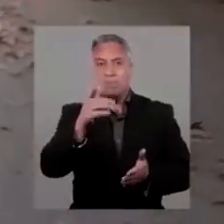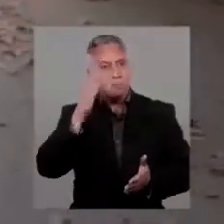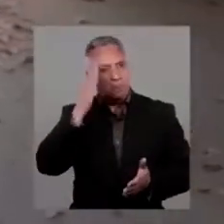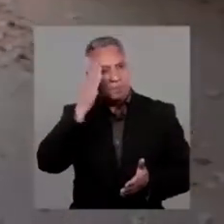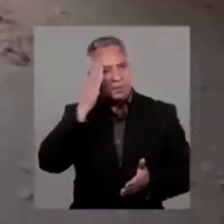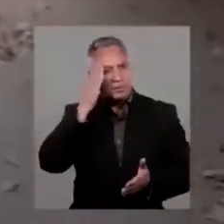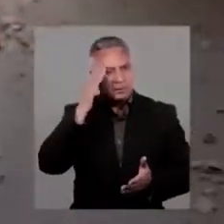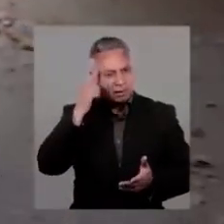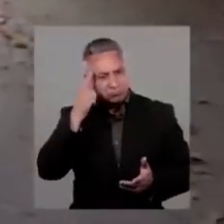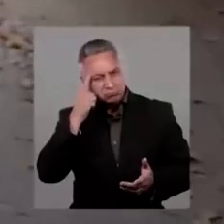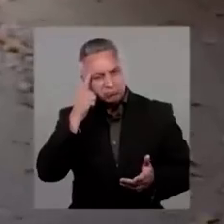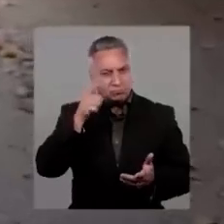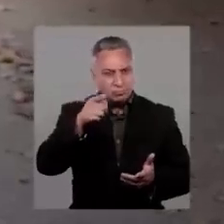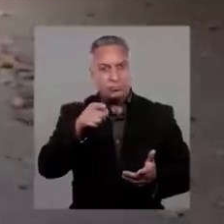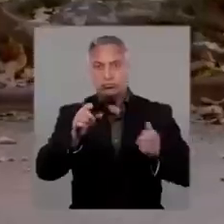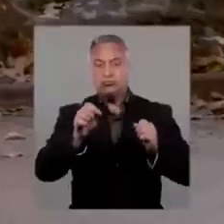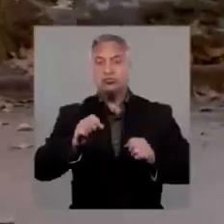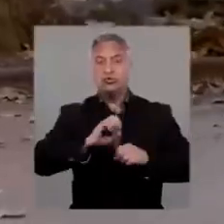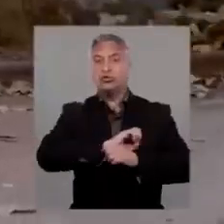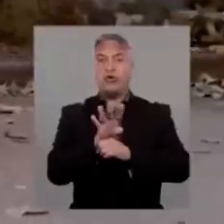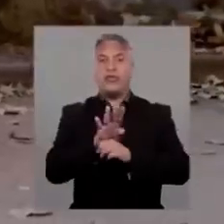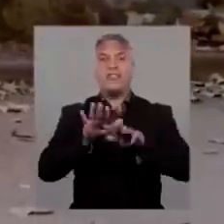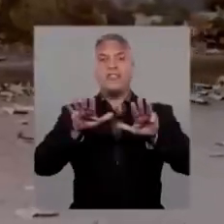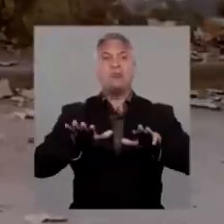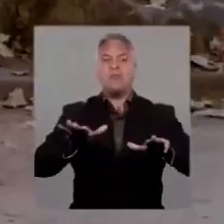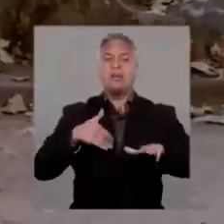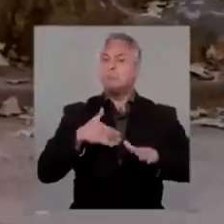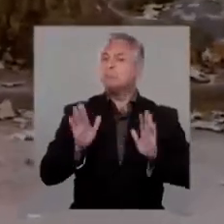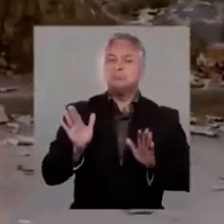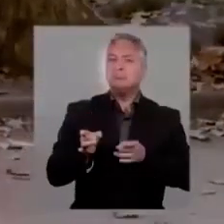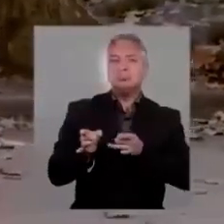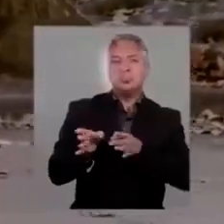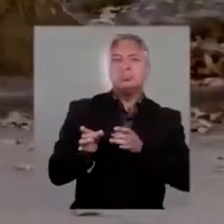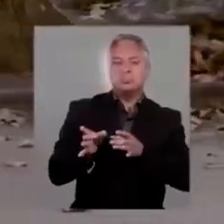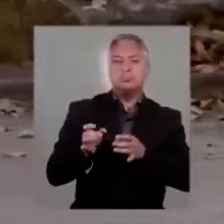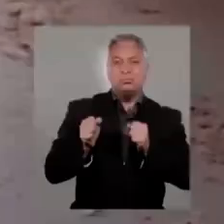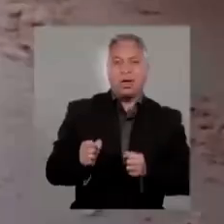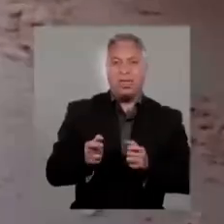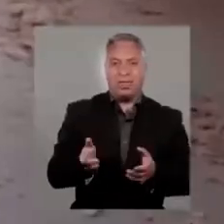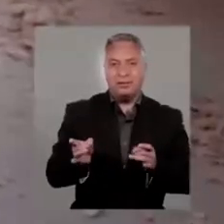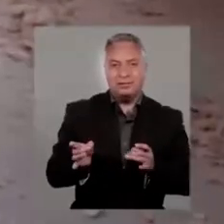Quizás tú pienses que puedes sobrevivir sin problemas al COVID-19.